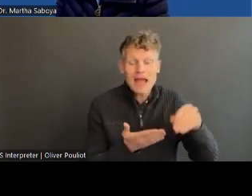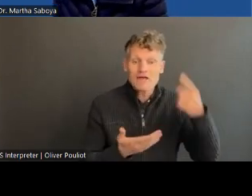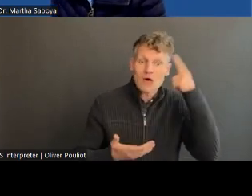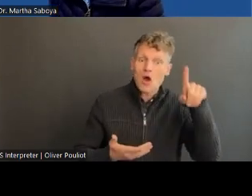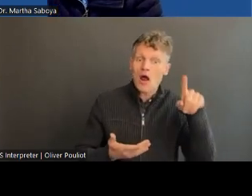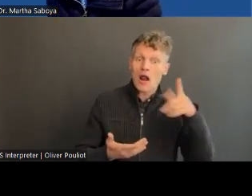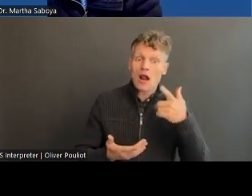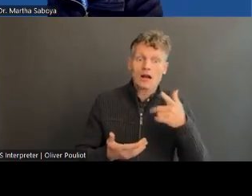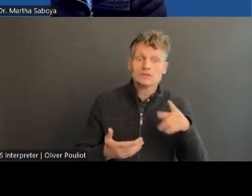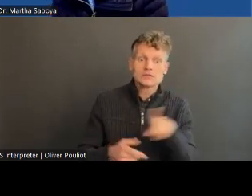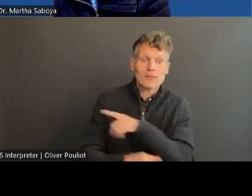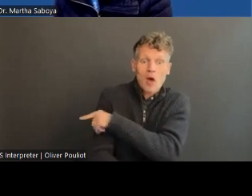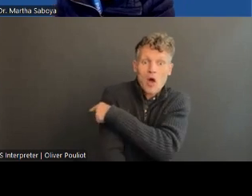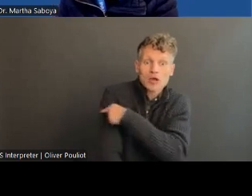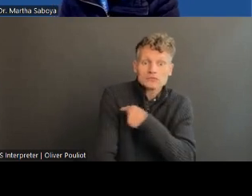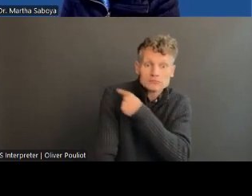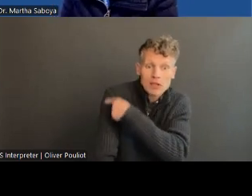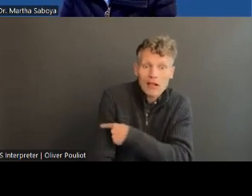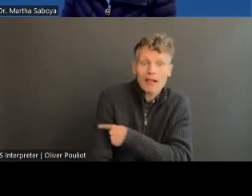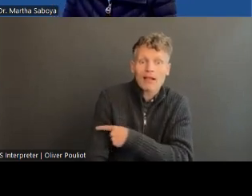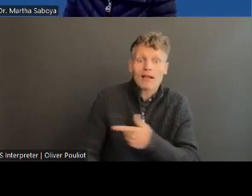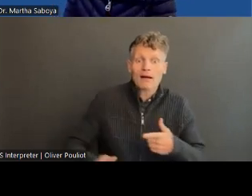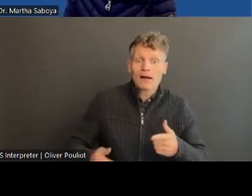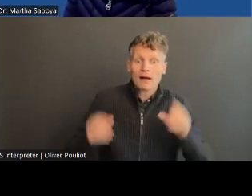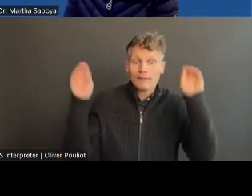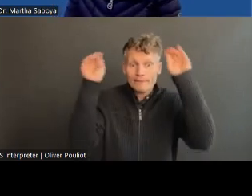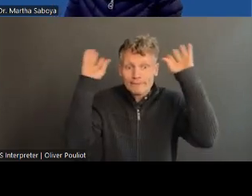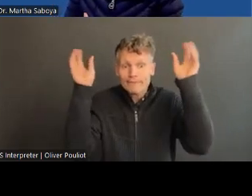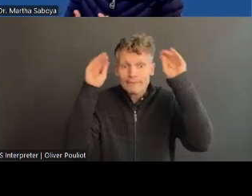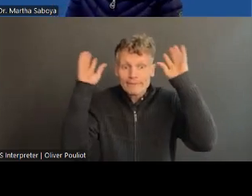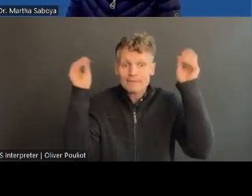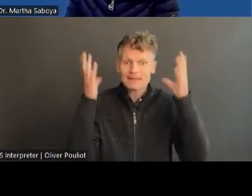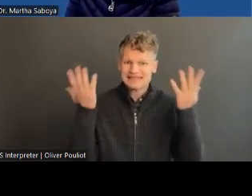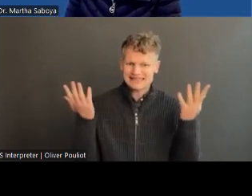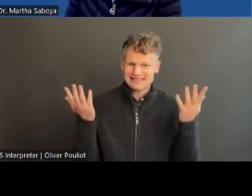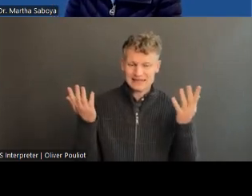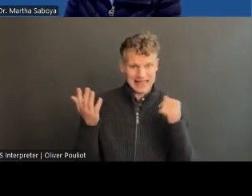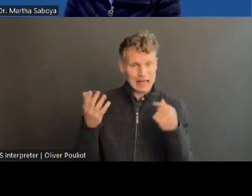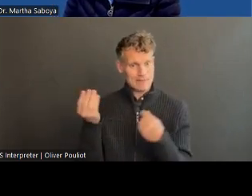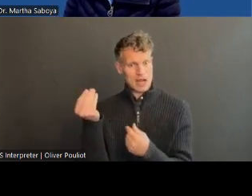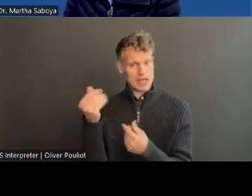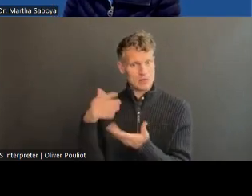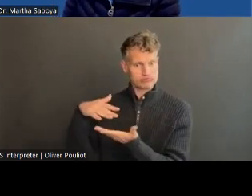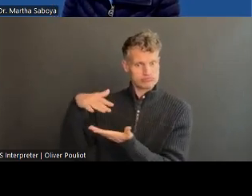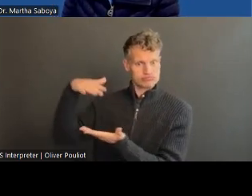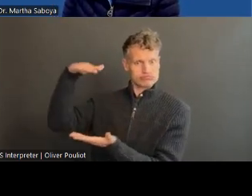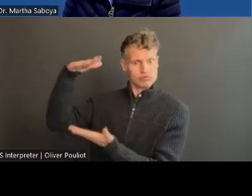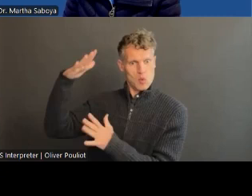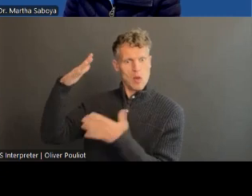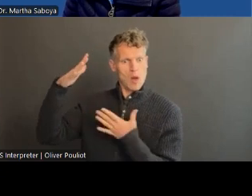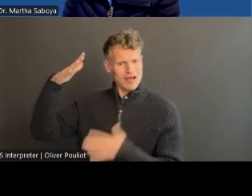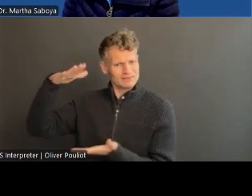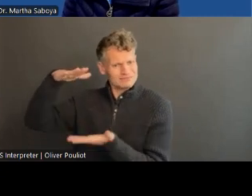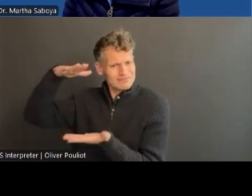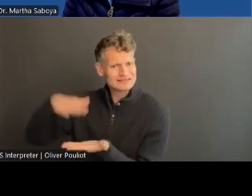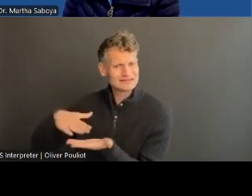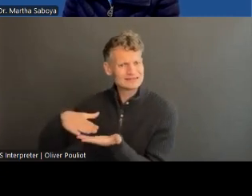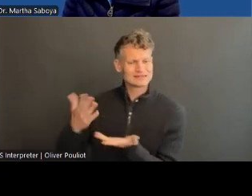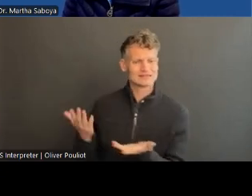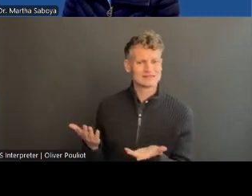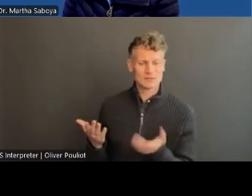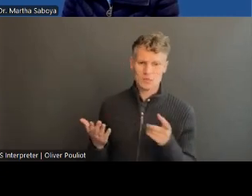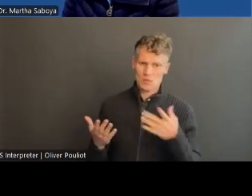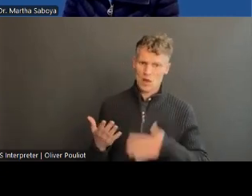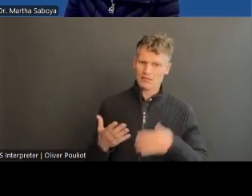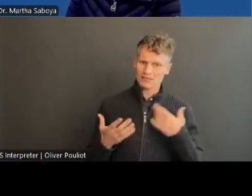con comunidades que son resilientes y que tienen mejores condiciones de vida y ver